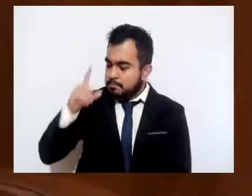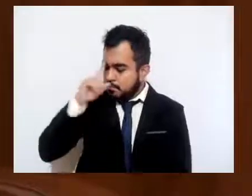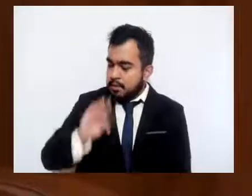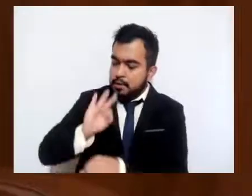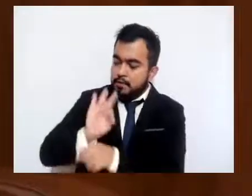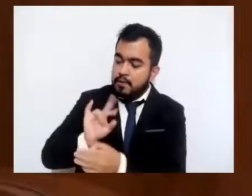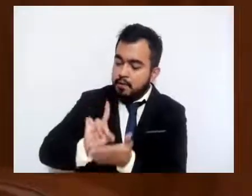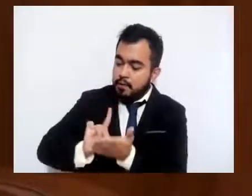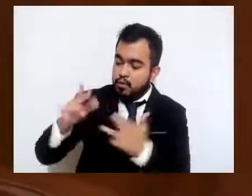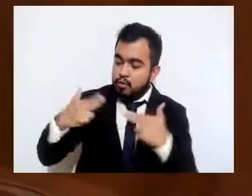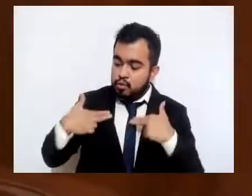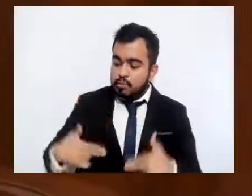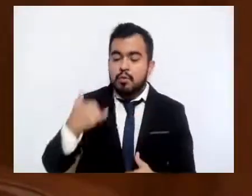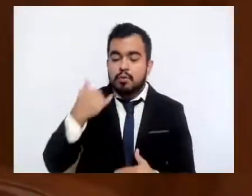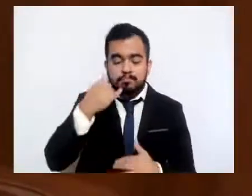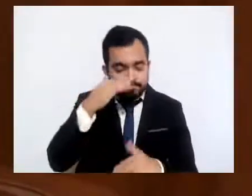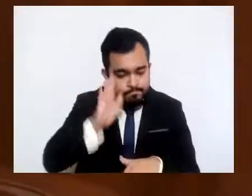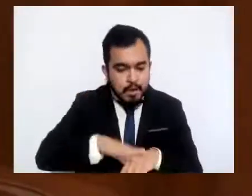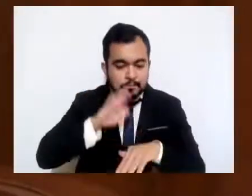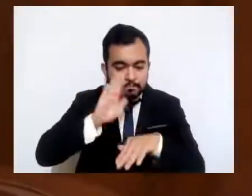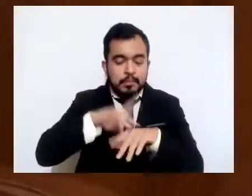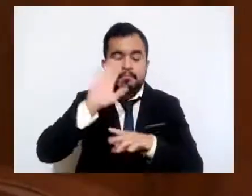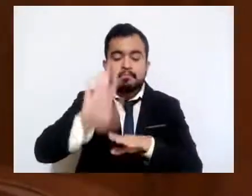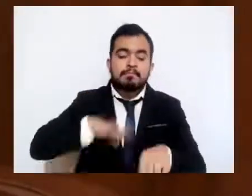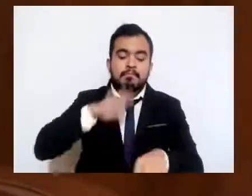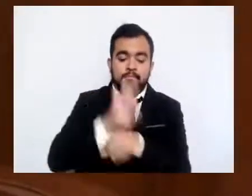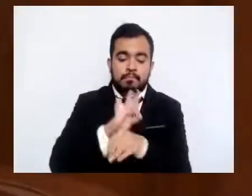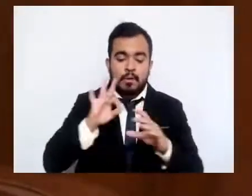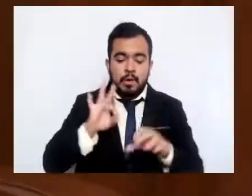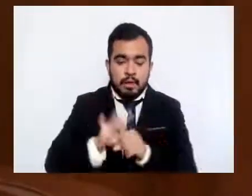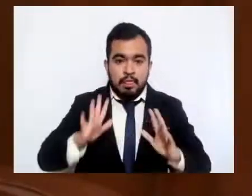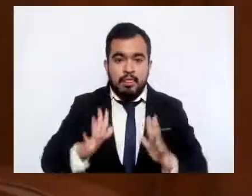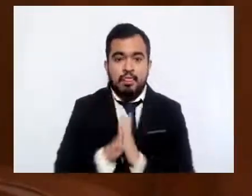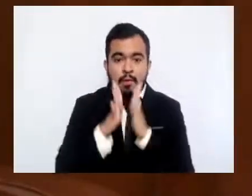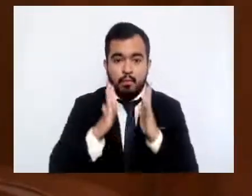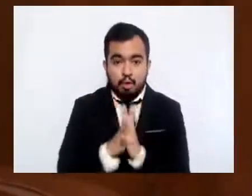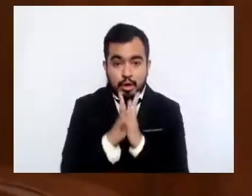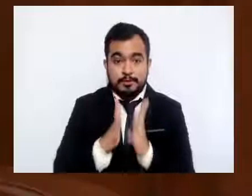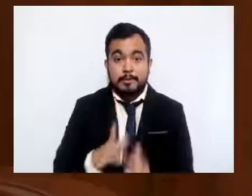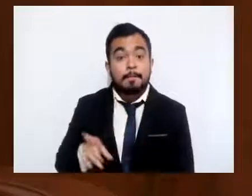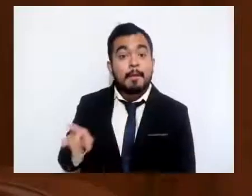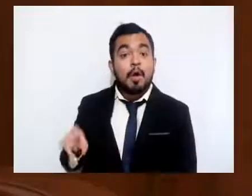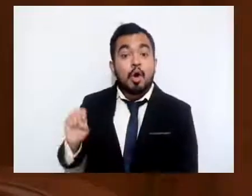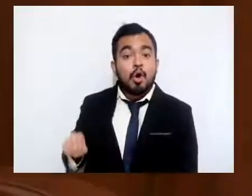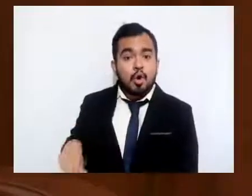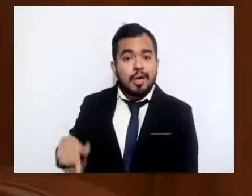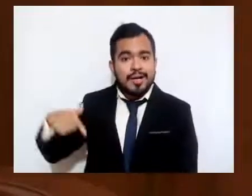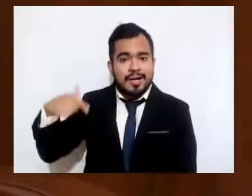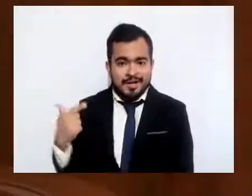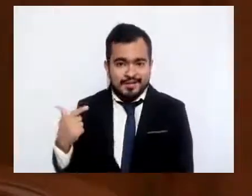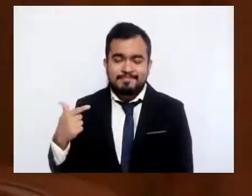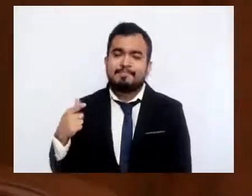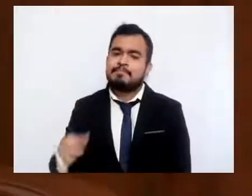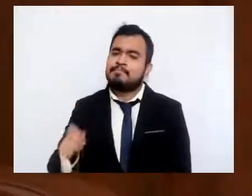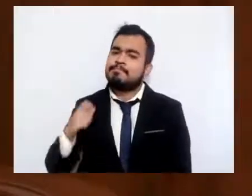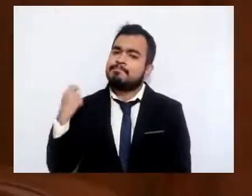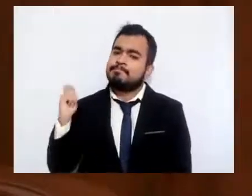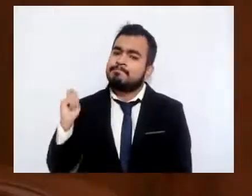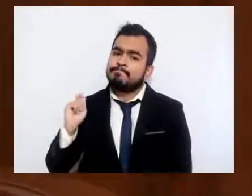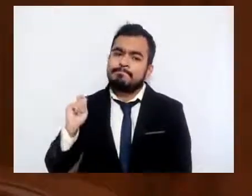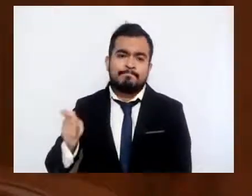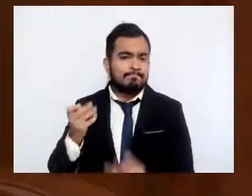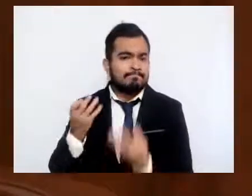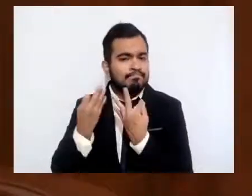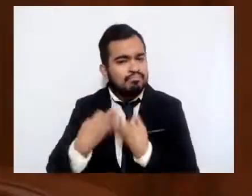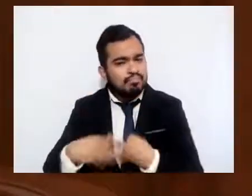través de este accionar, las ONG de migración han alcanzado progresivamente logros significativos, más allá de su